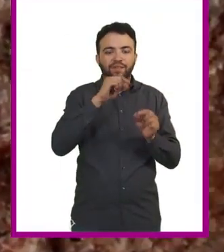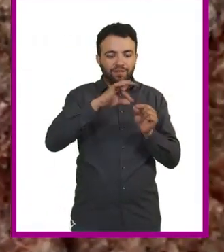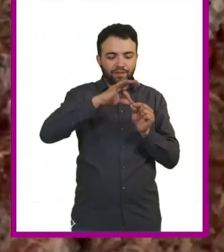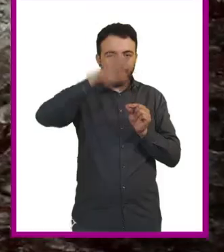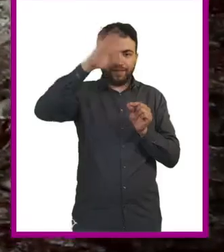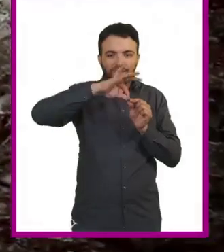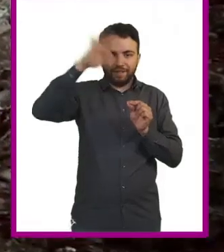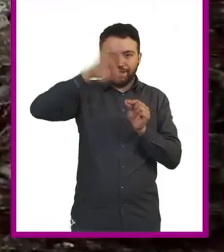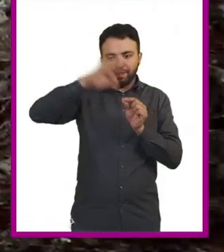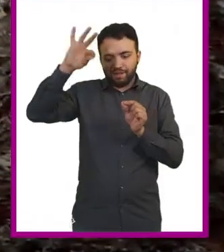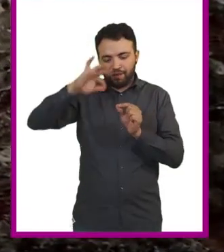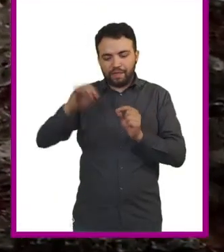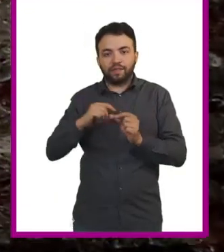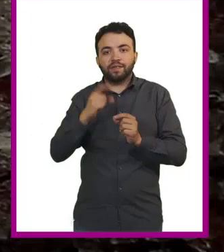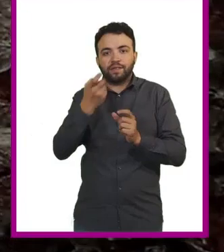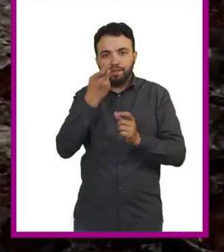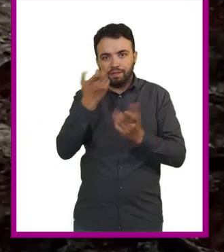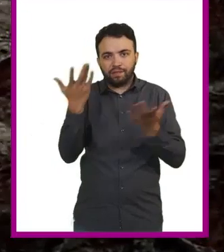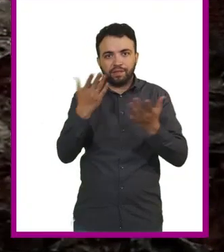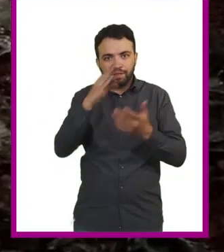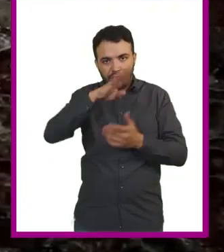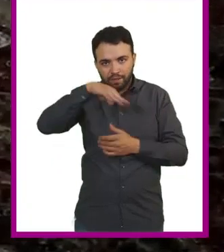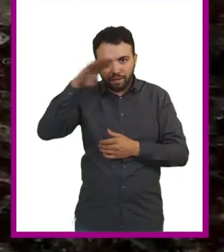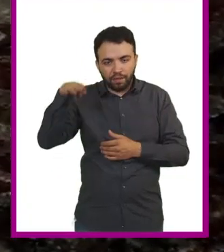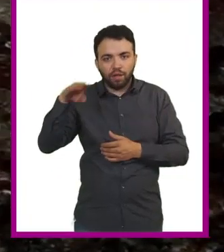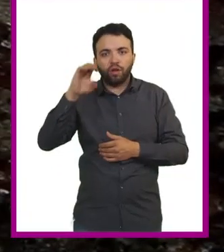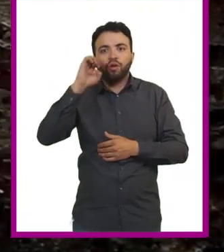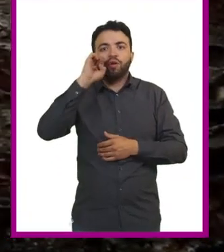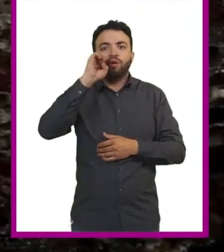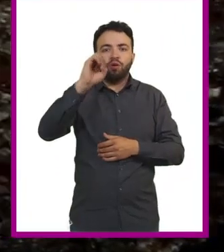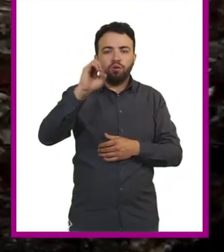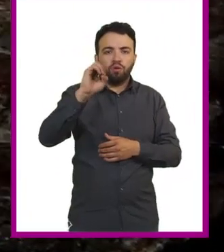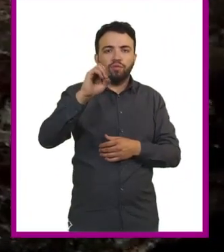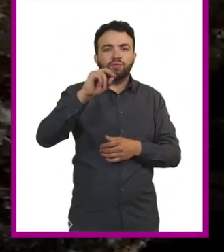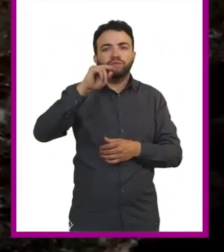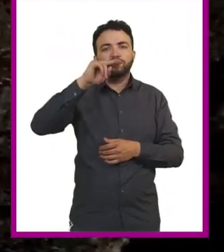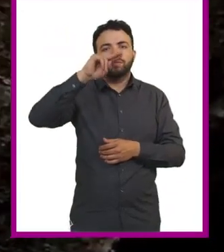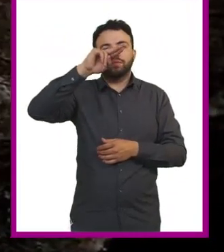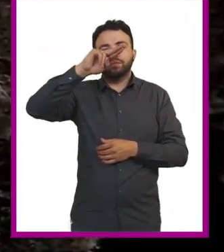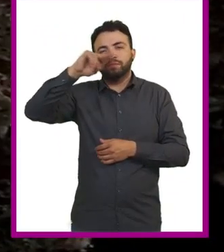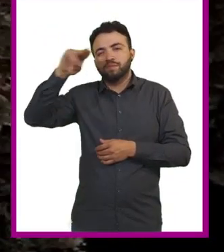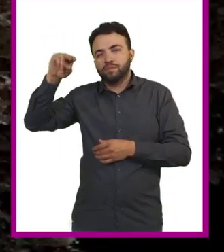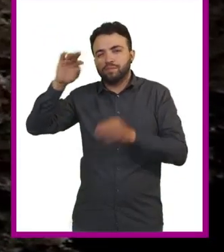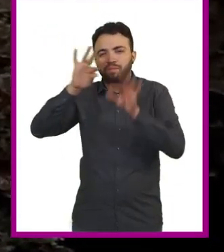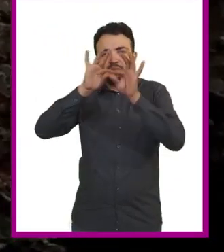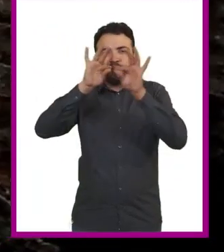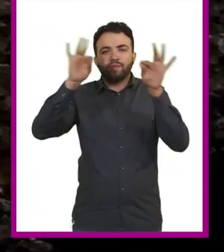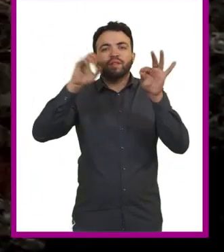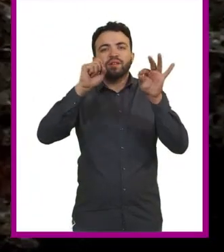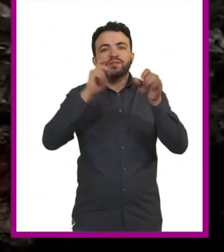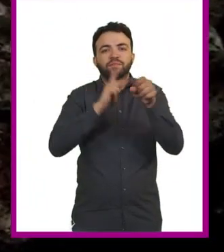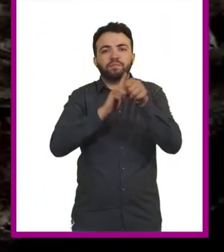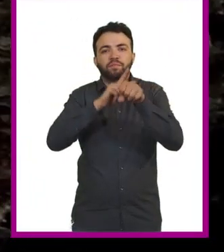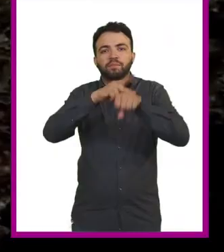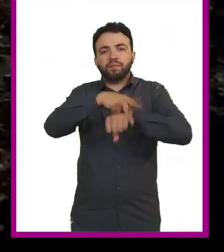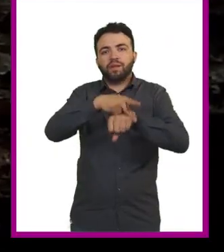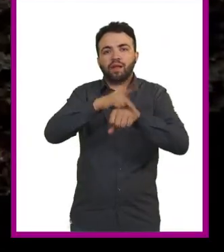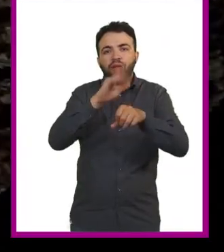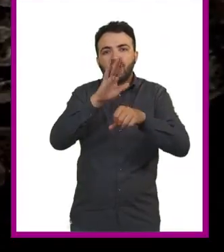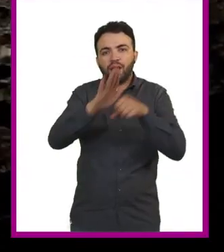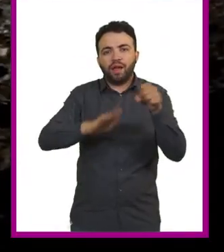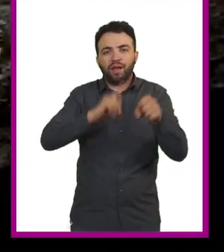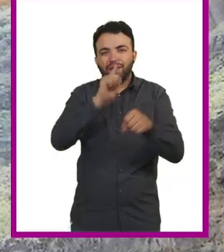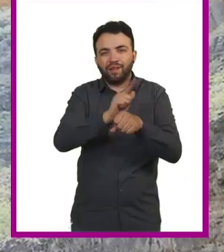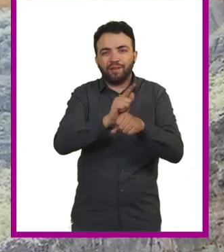de pinceles que hacían con pieles de animales. Y La característica que es muy